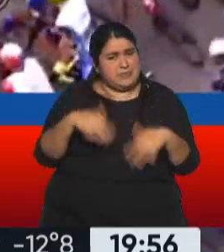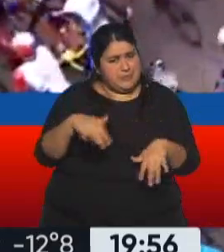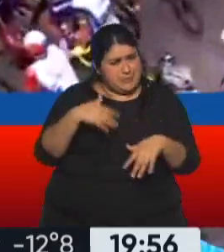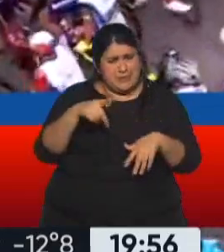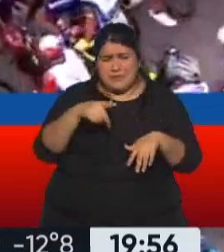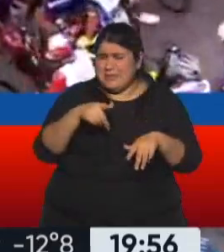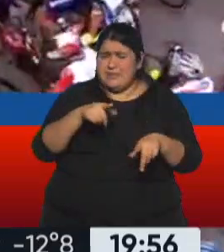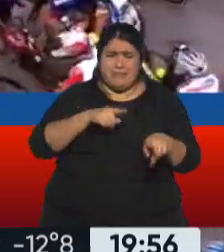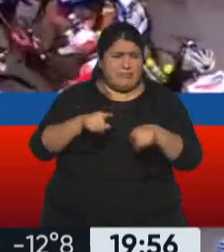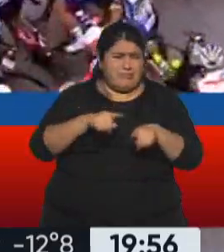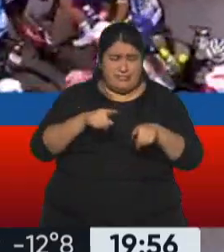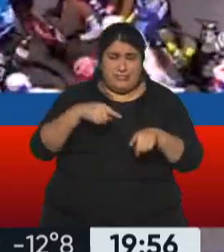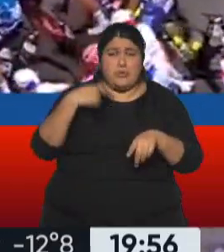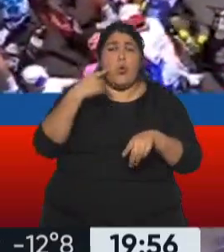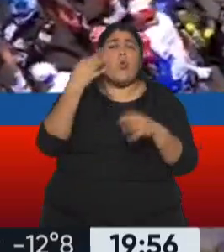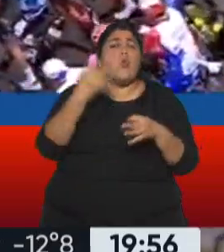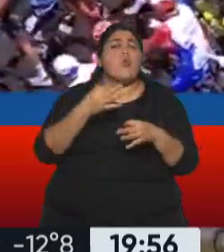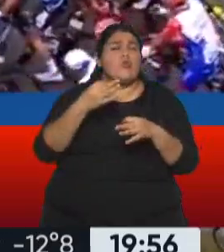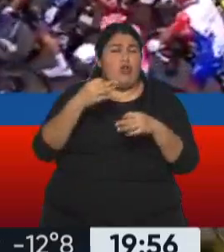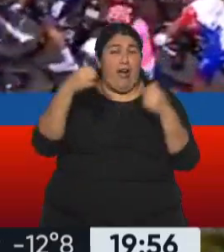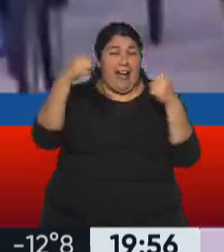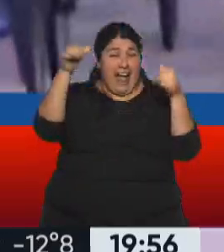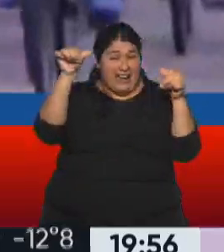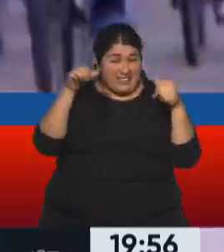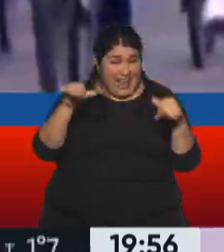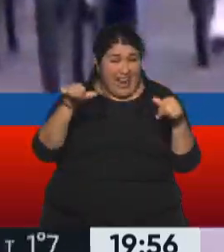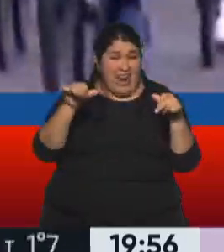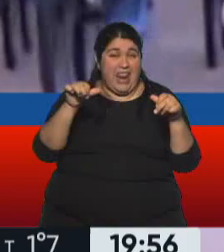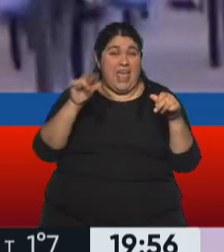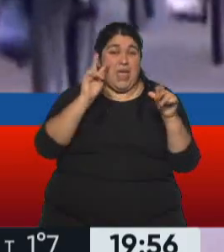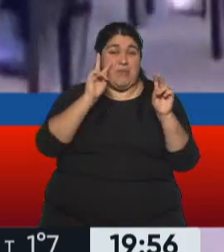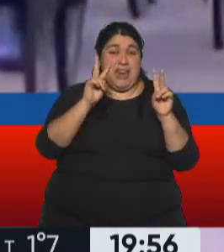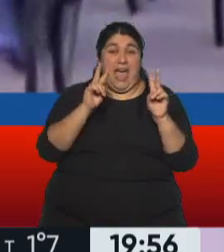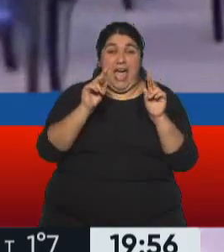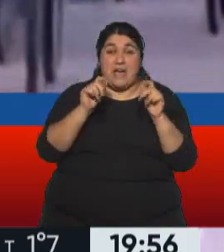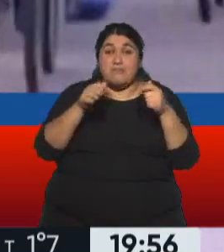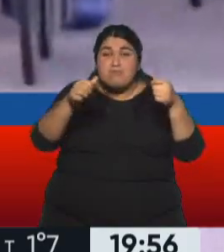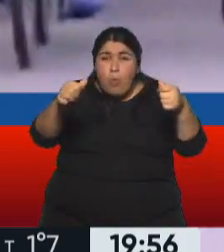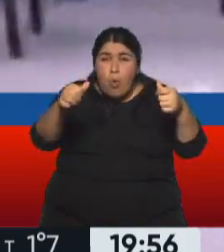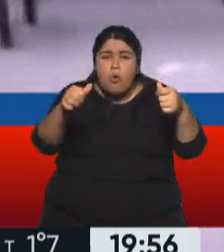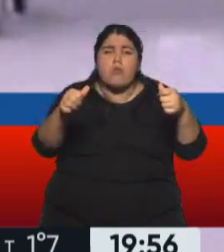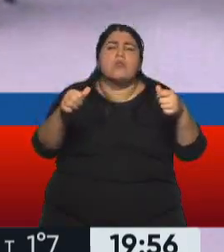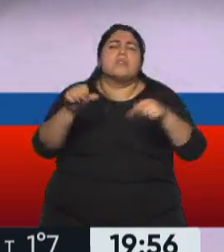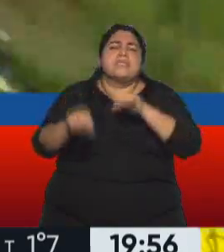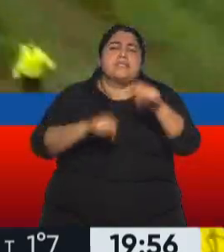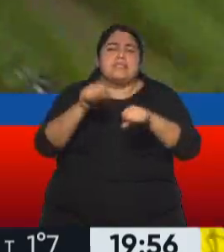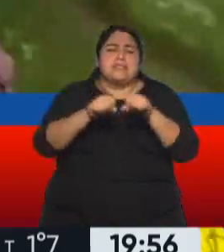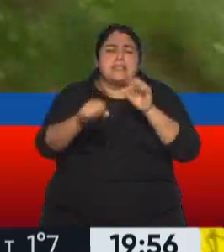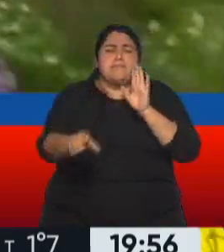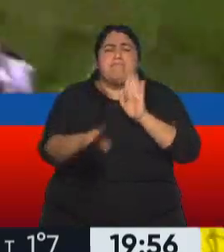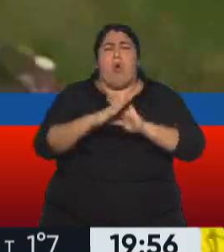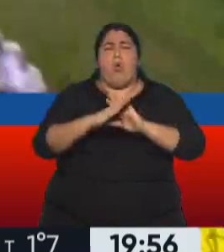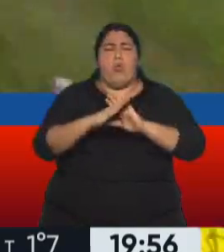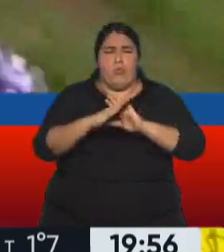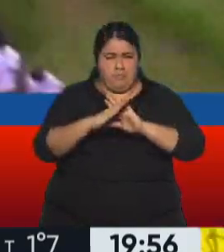una espectadora acerca un cartel, aunque les parezca mentira, sucedió esto, ¿no? Hace un año, fíjate, ahí se ve el cartel